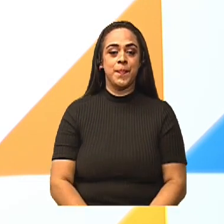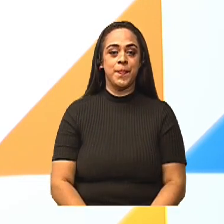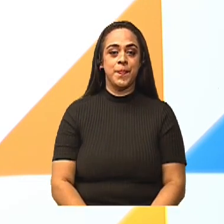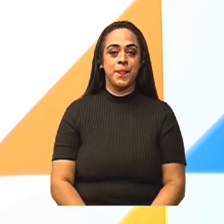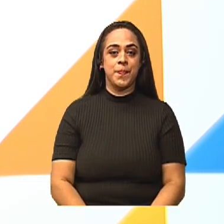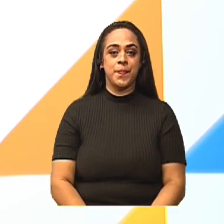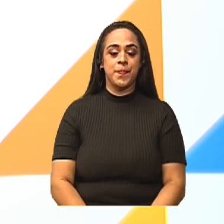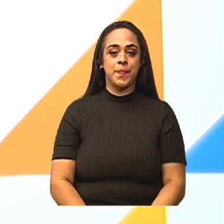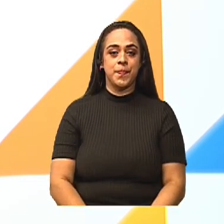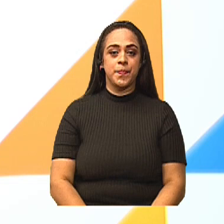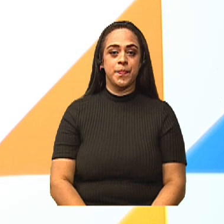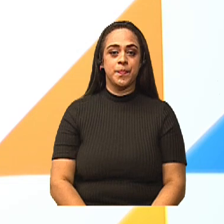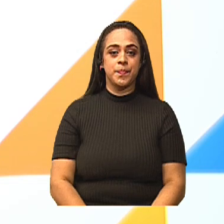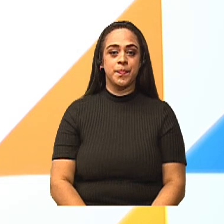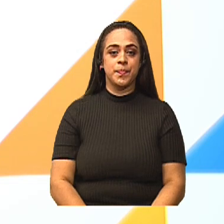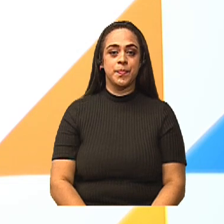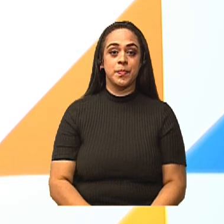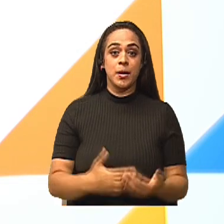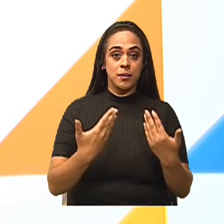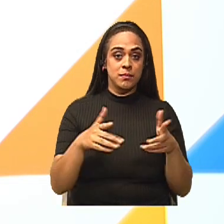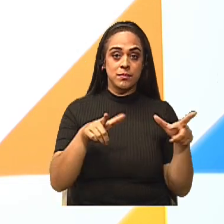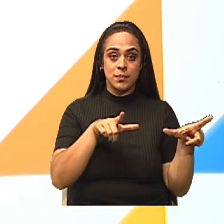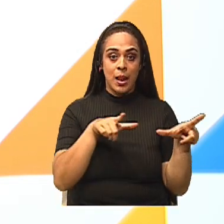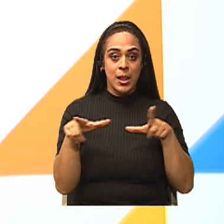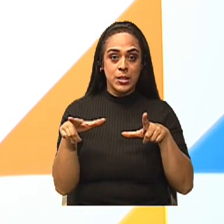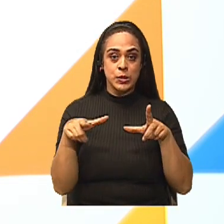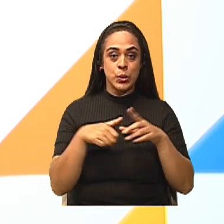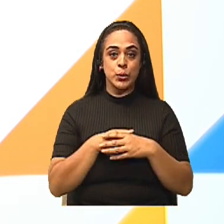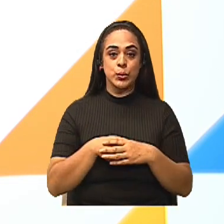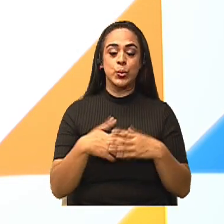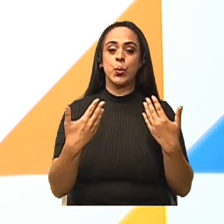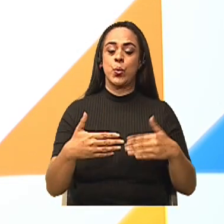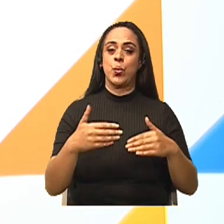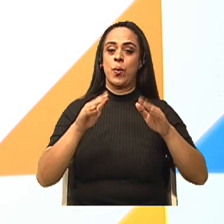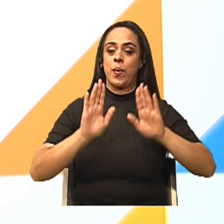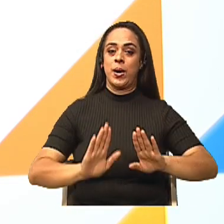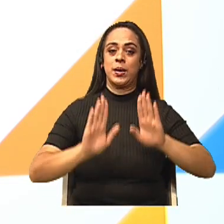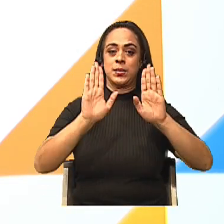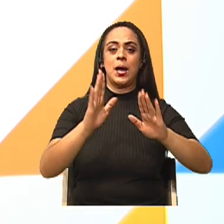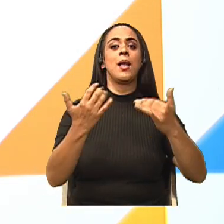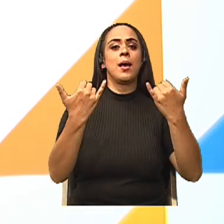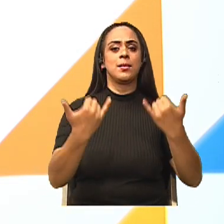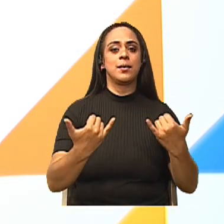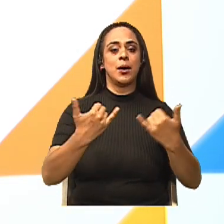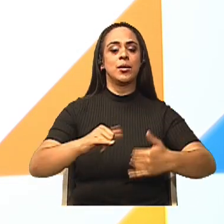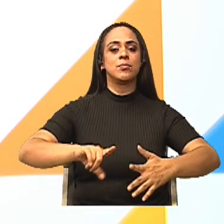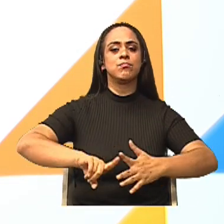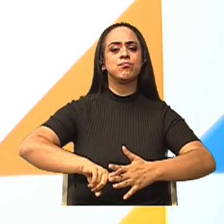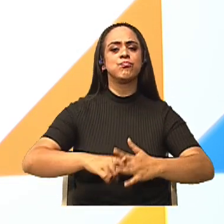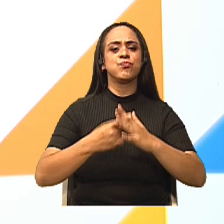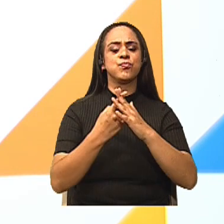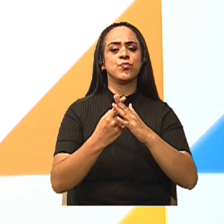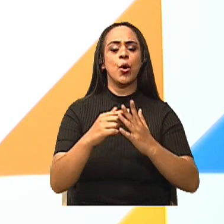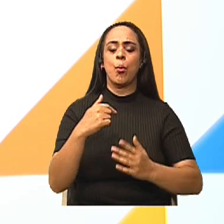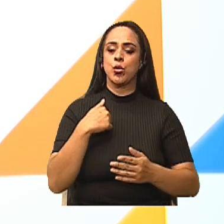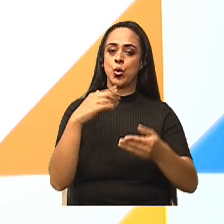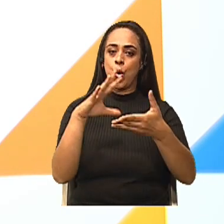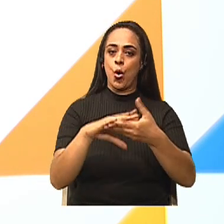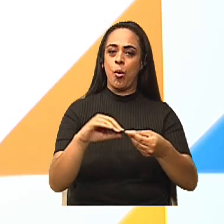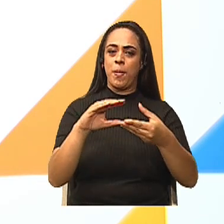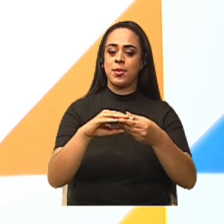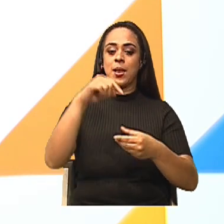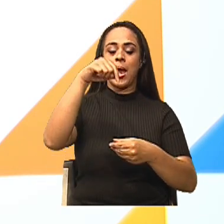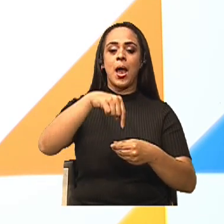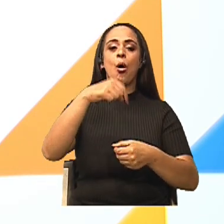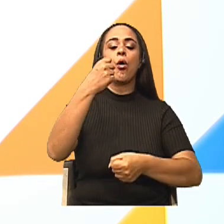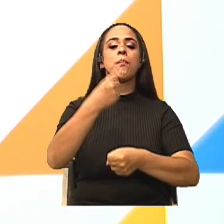Muy bien. ¿Ya están listos? Excelente. Vamos a comenzar. Como les comenté, vamos a trabajar